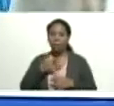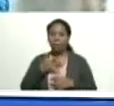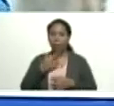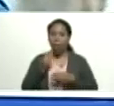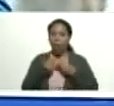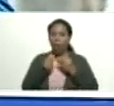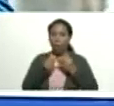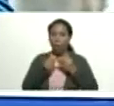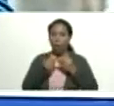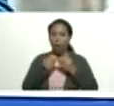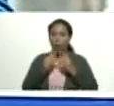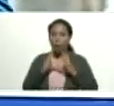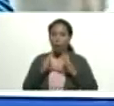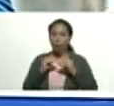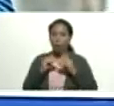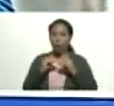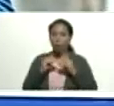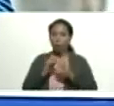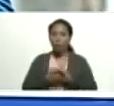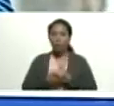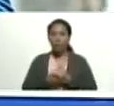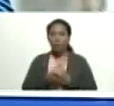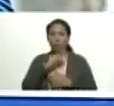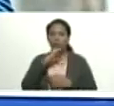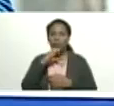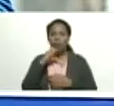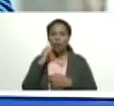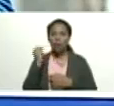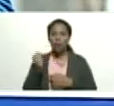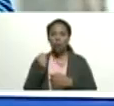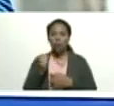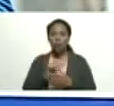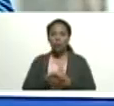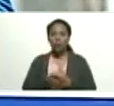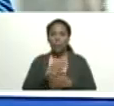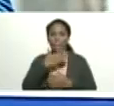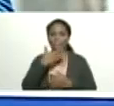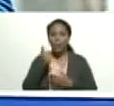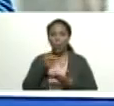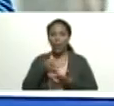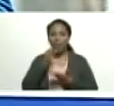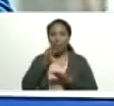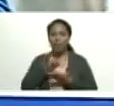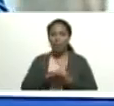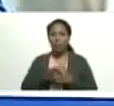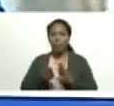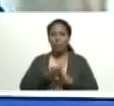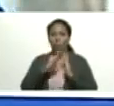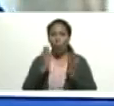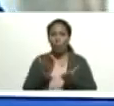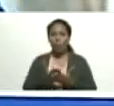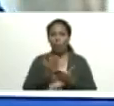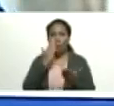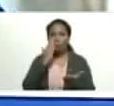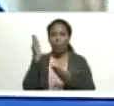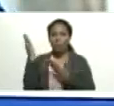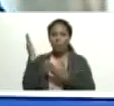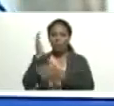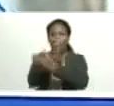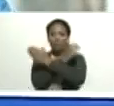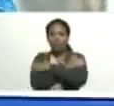imantado, pues. ¿Ah? Así es. Una exquisitez, pues. Es una delicia. El mejor café del mundo, pues. Lo